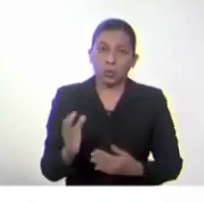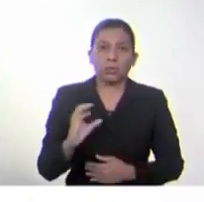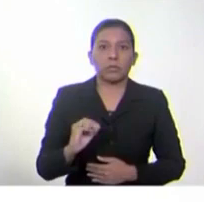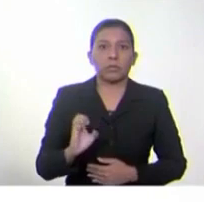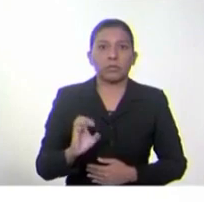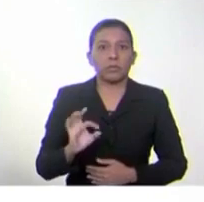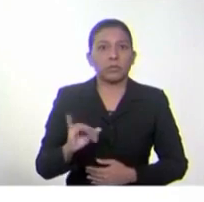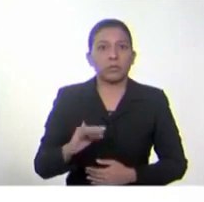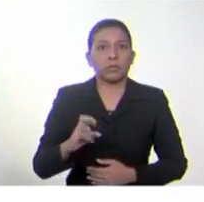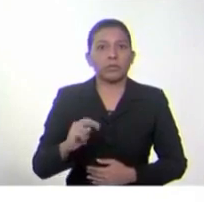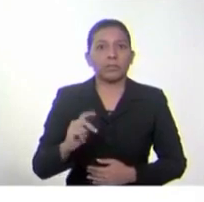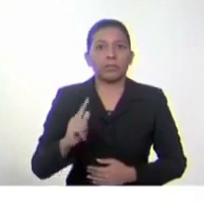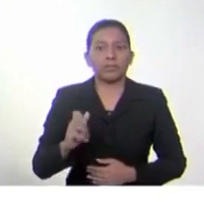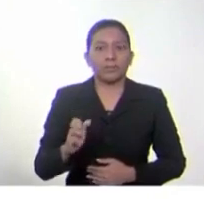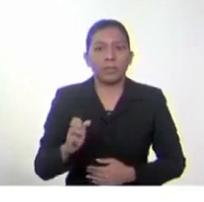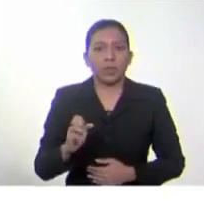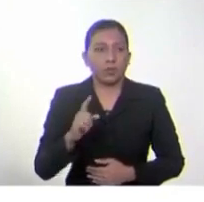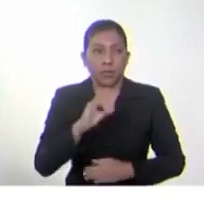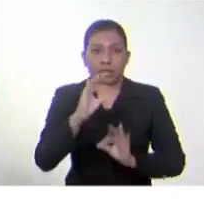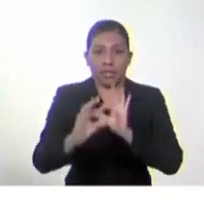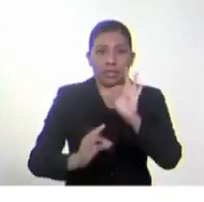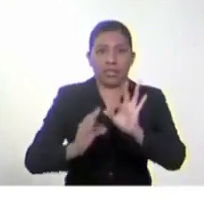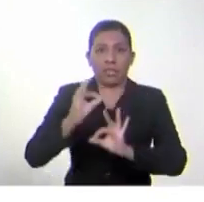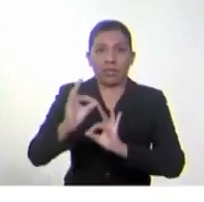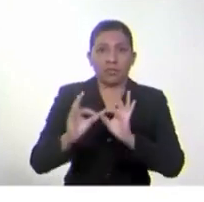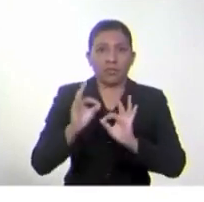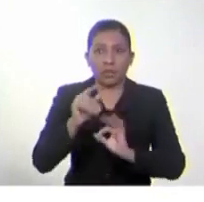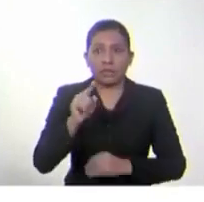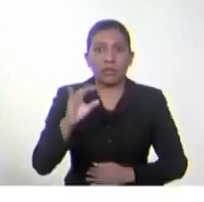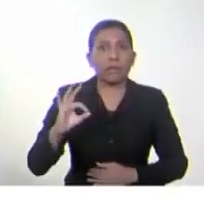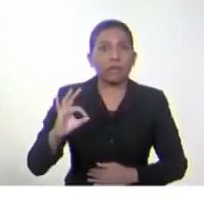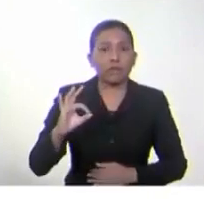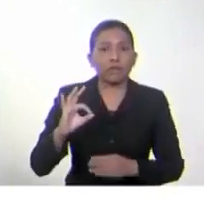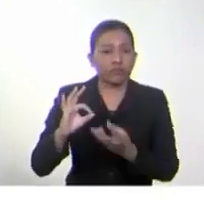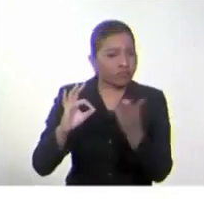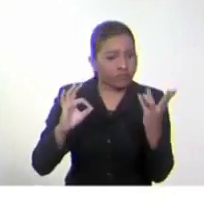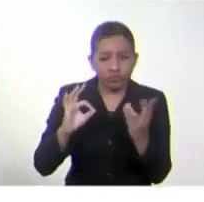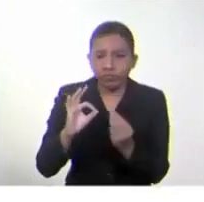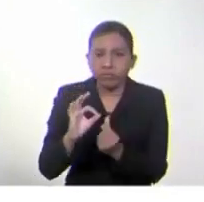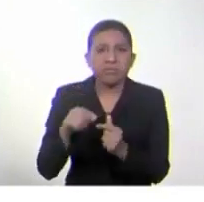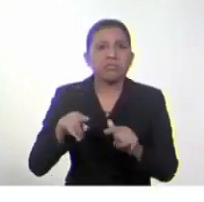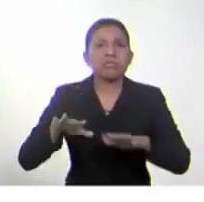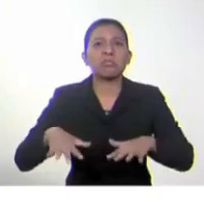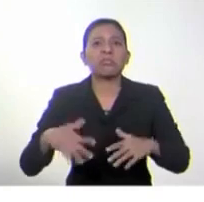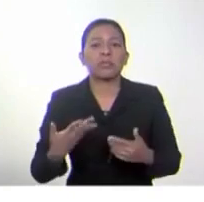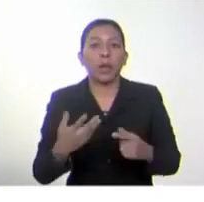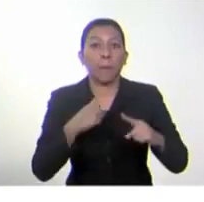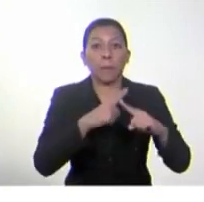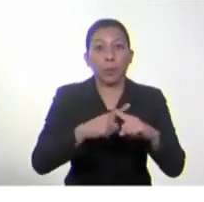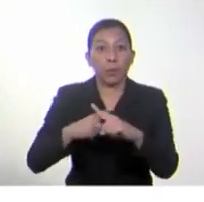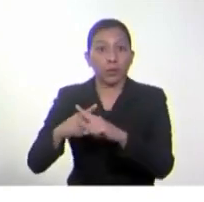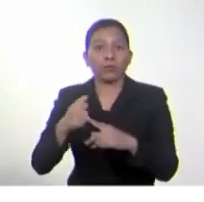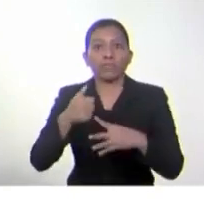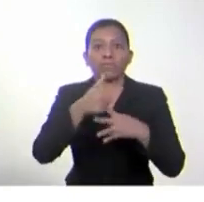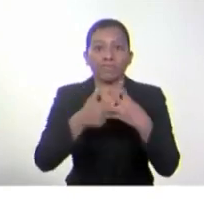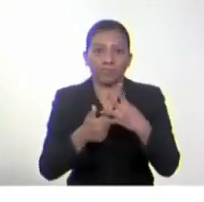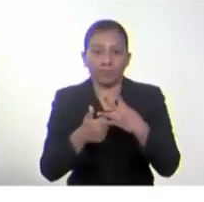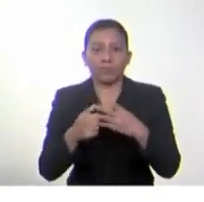coeficiente que opera sobre todos los átomos de la fórmula después de él se multiplique por cada uno de ellos y sus